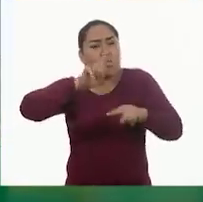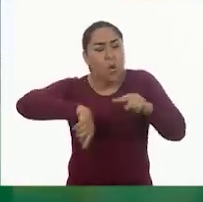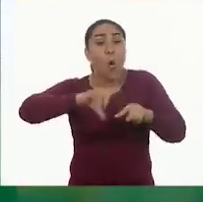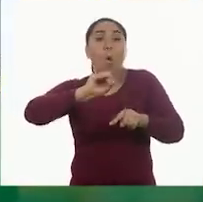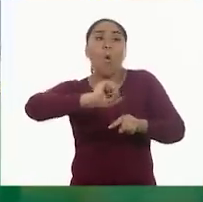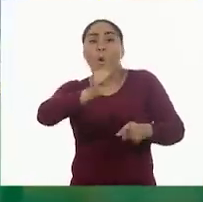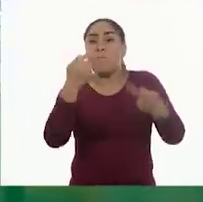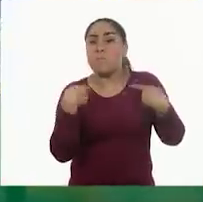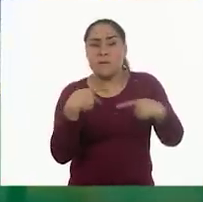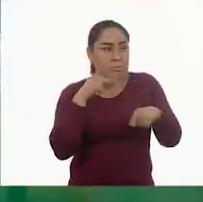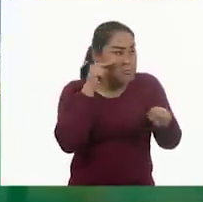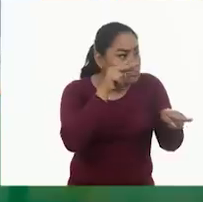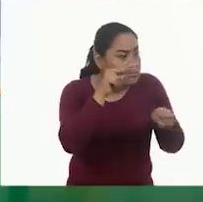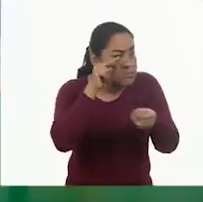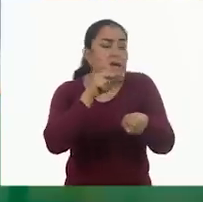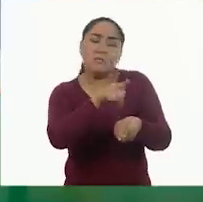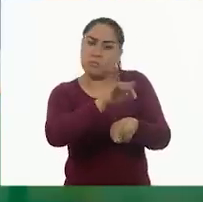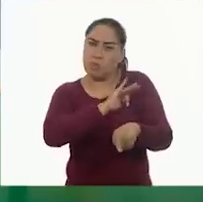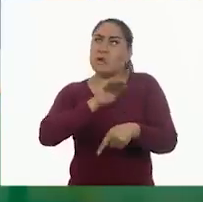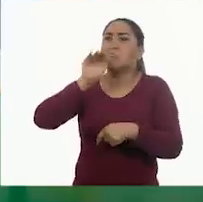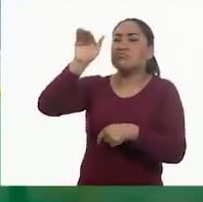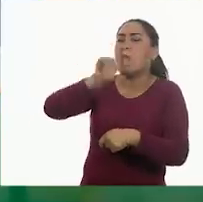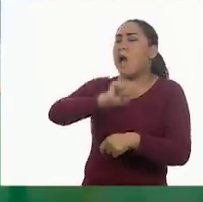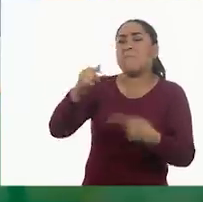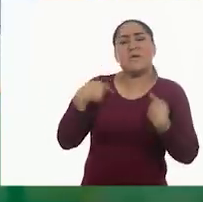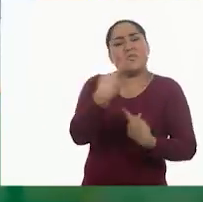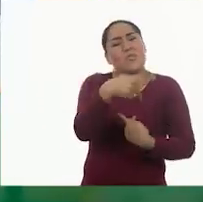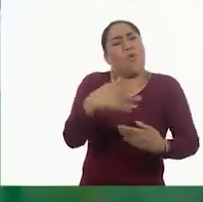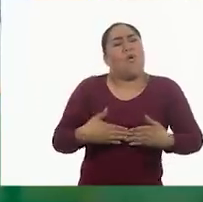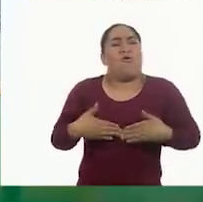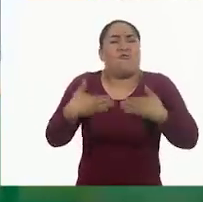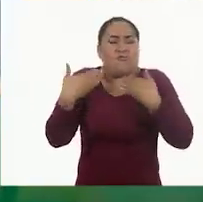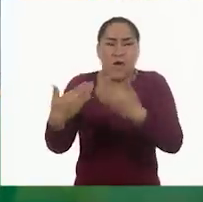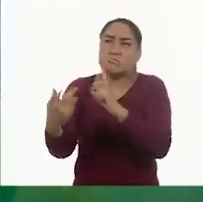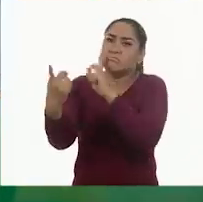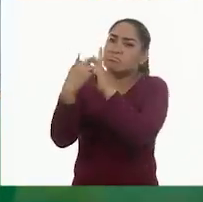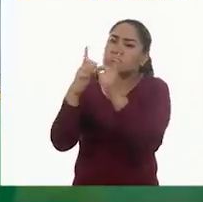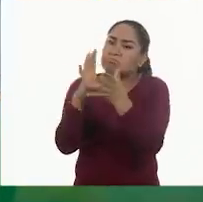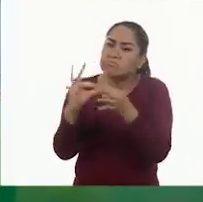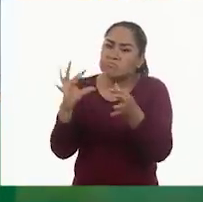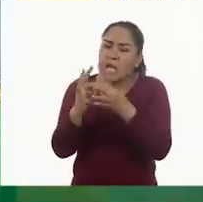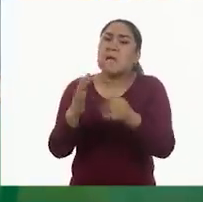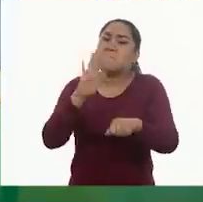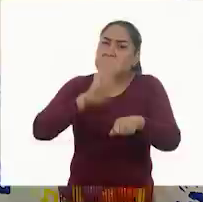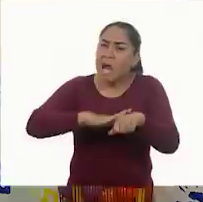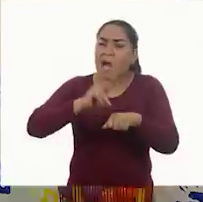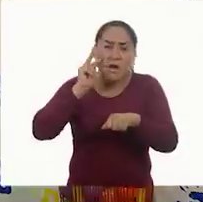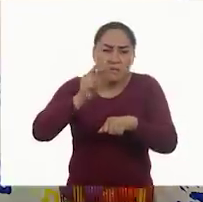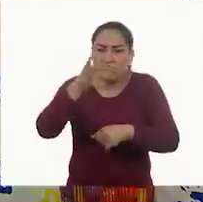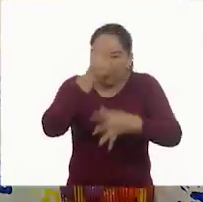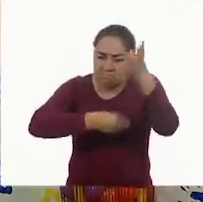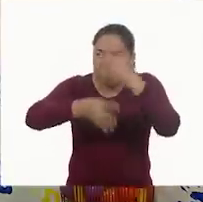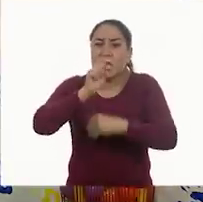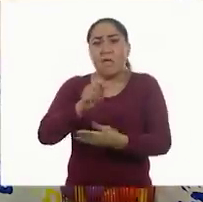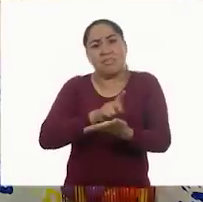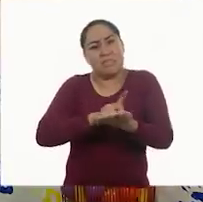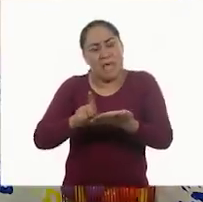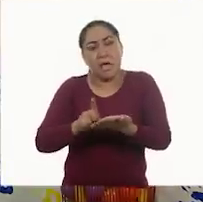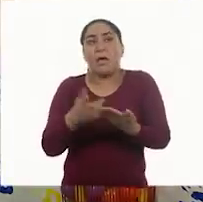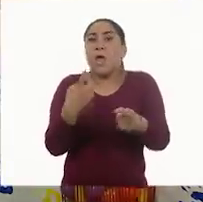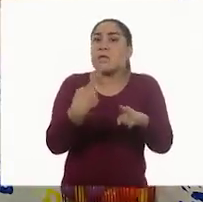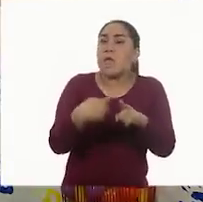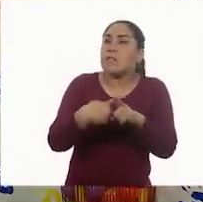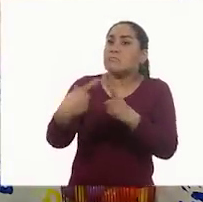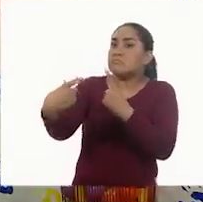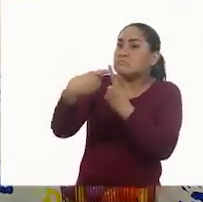pues también acercarse a las personas de confianza y conocer más de nuestros derechos y de quienes pueden ayudar a protegerlos